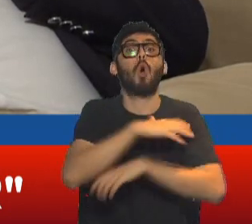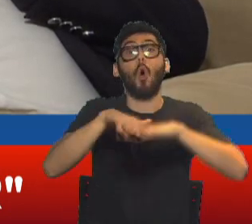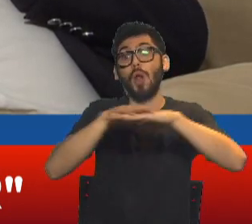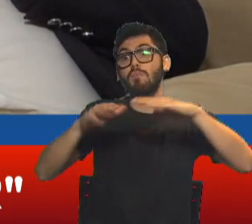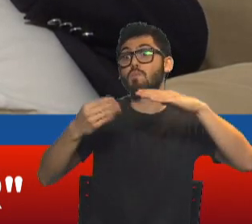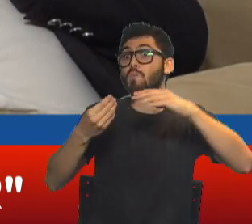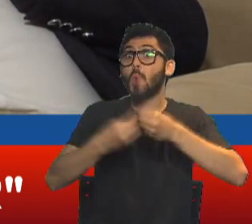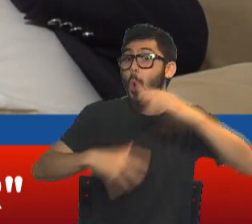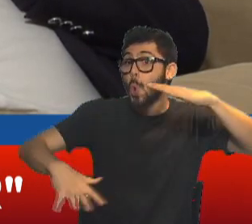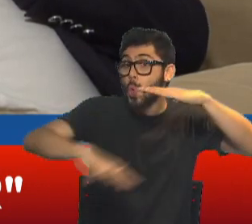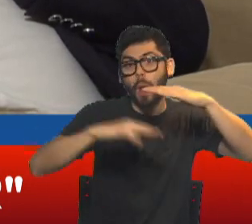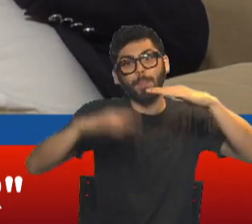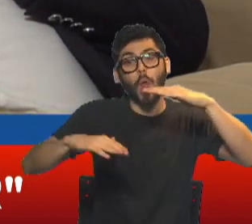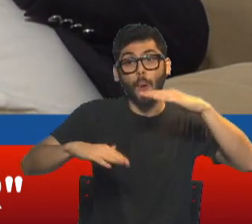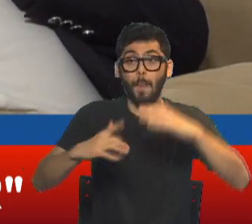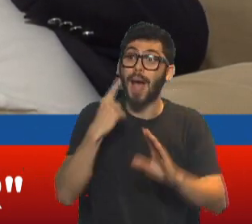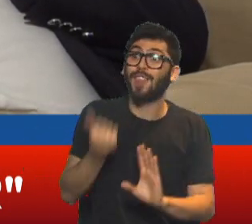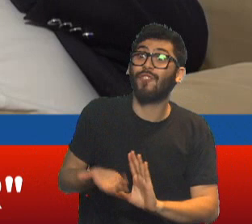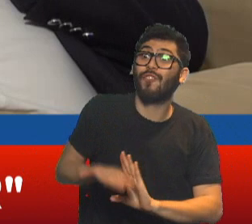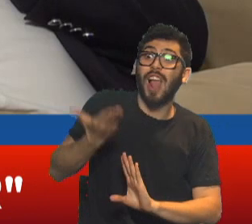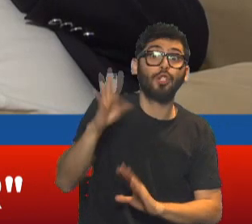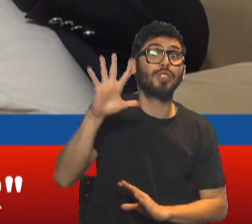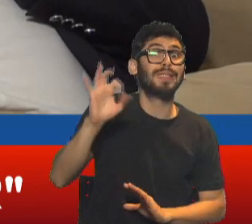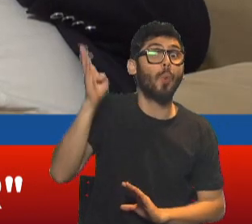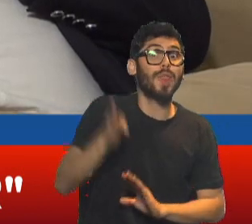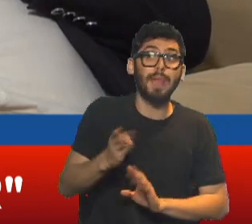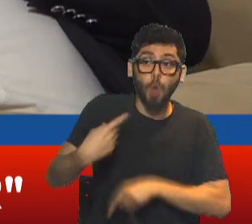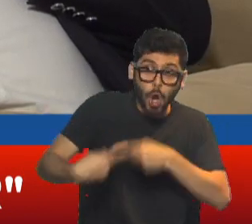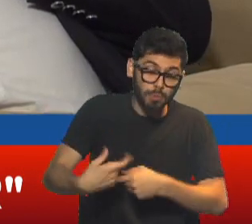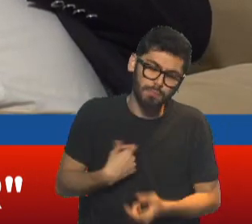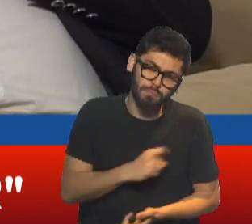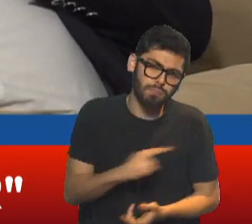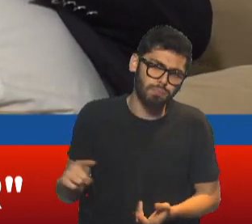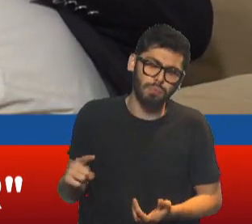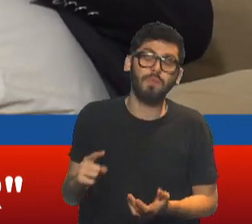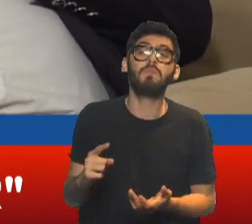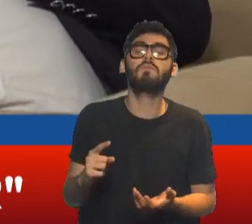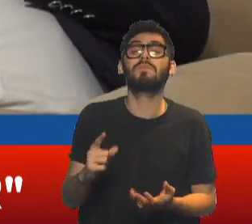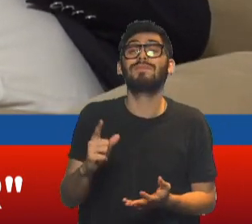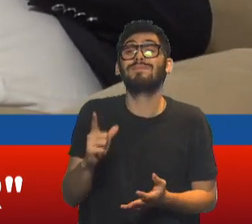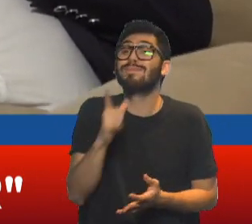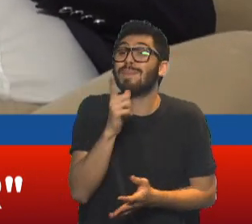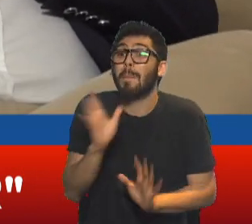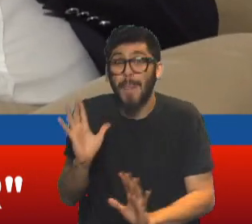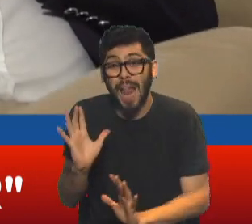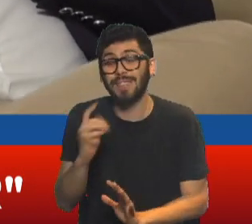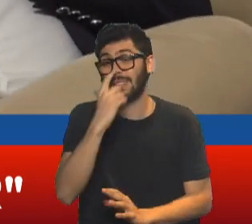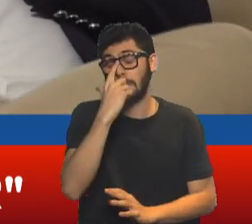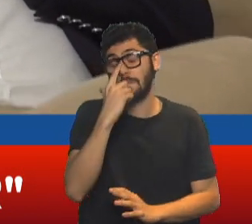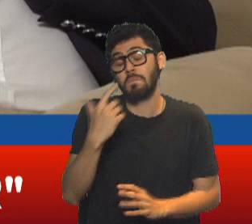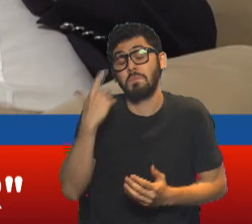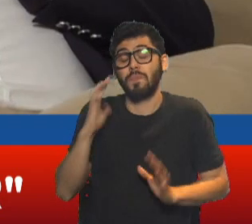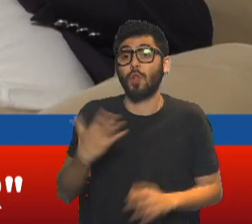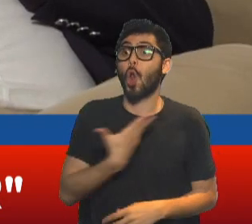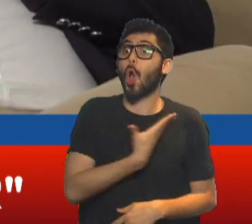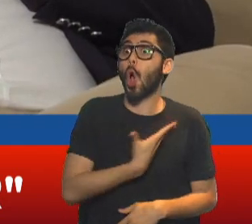del 50% es insostenible, absolutamente insostenible. Y me parece que el gobierno tendría